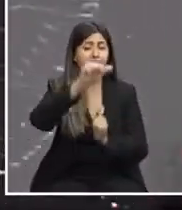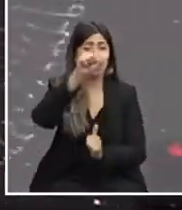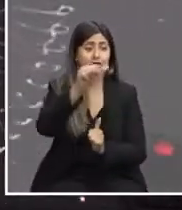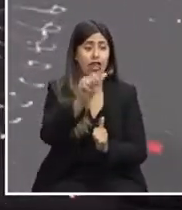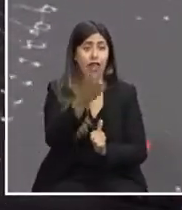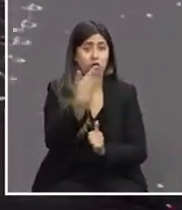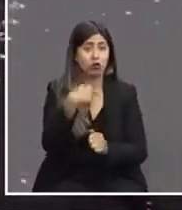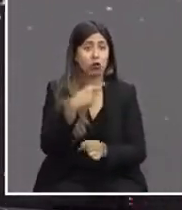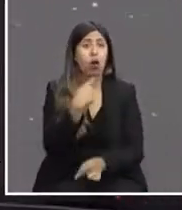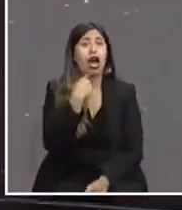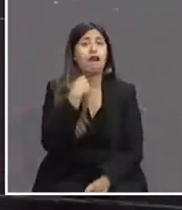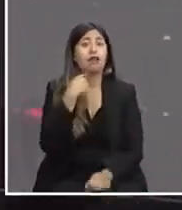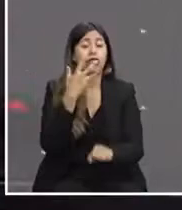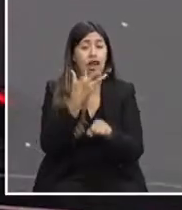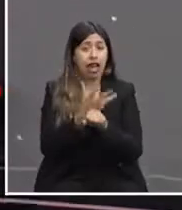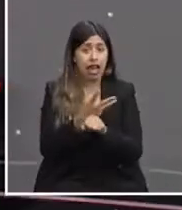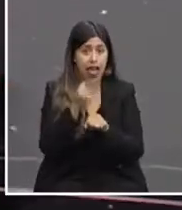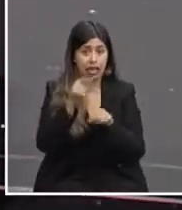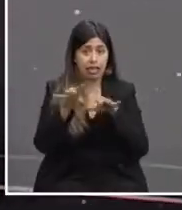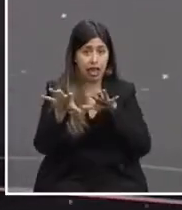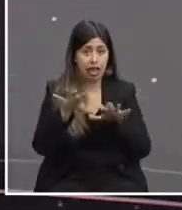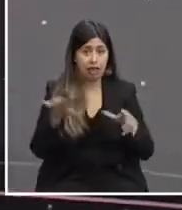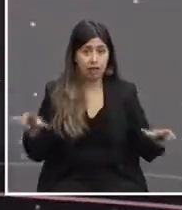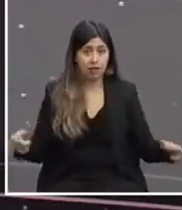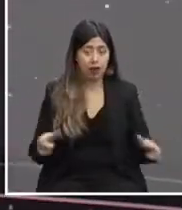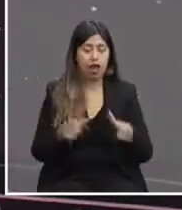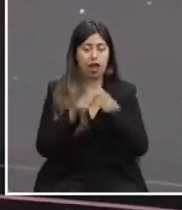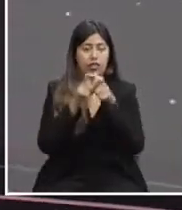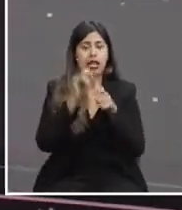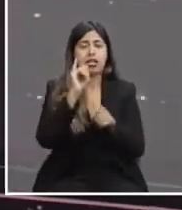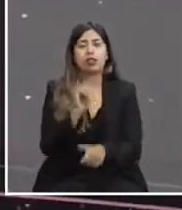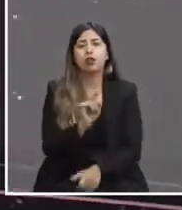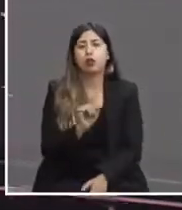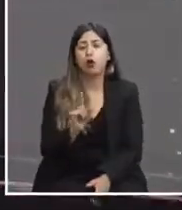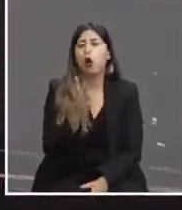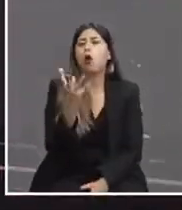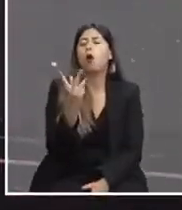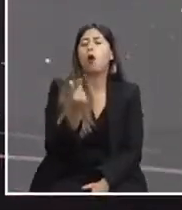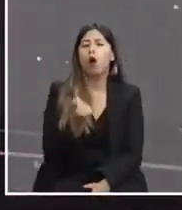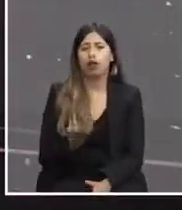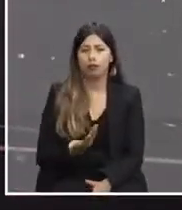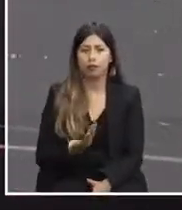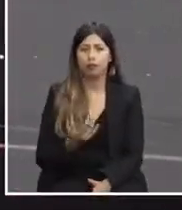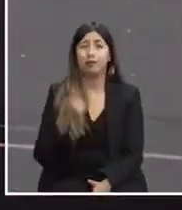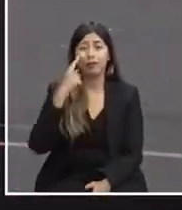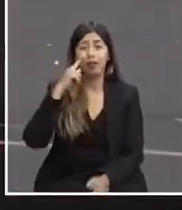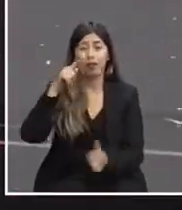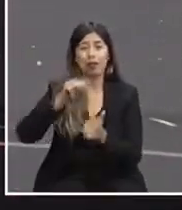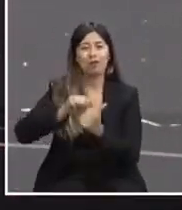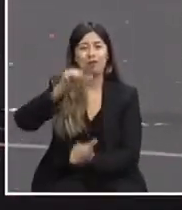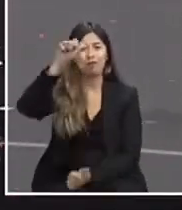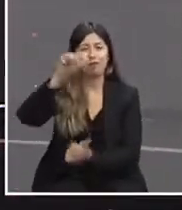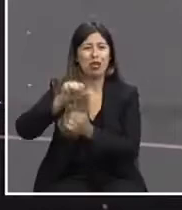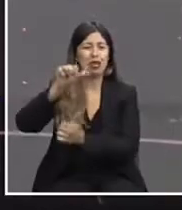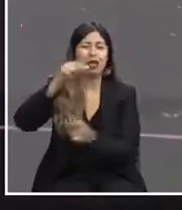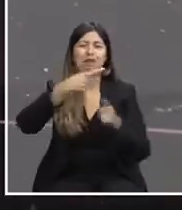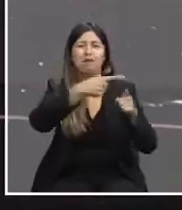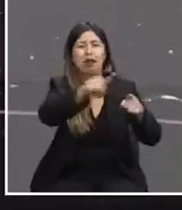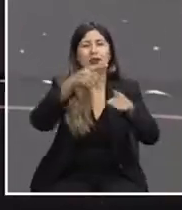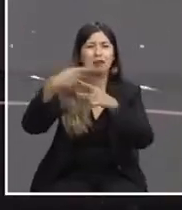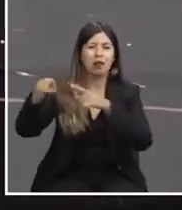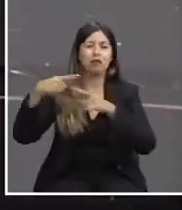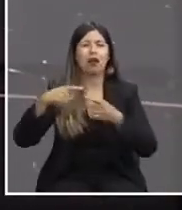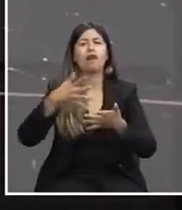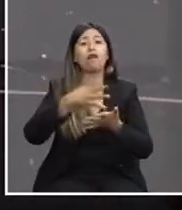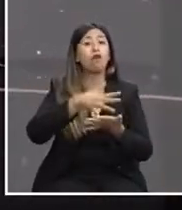siendo afectados por la actividad volcánica. Entonces, la vulnerabilidad se puede medir en diversos ámbitos.